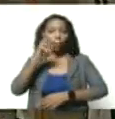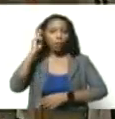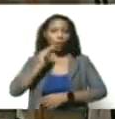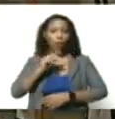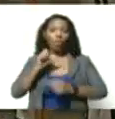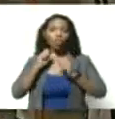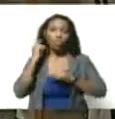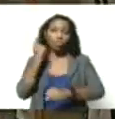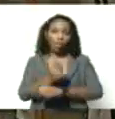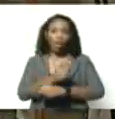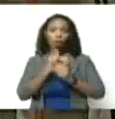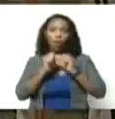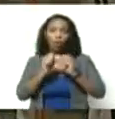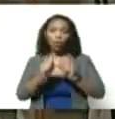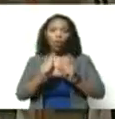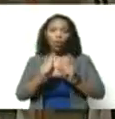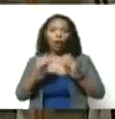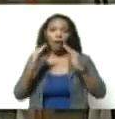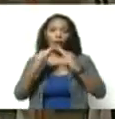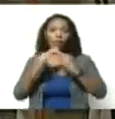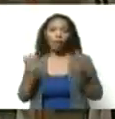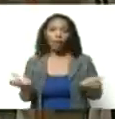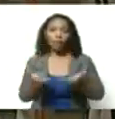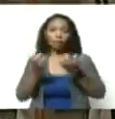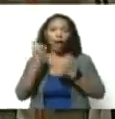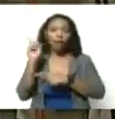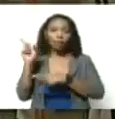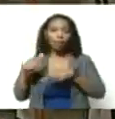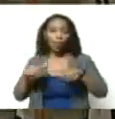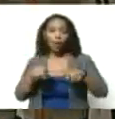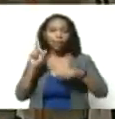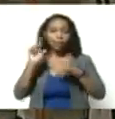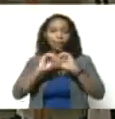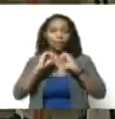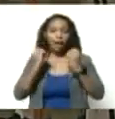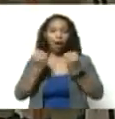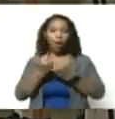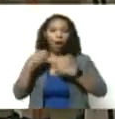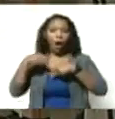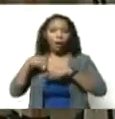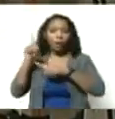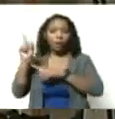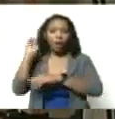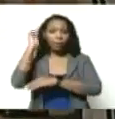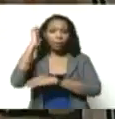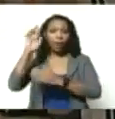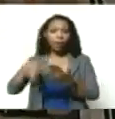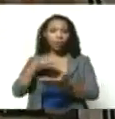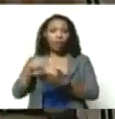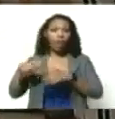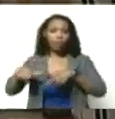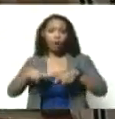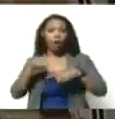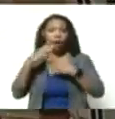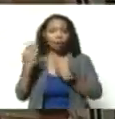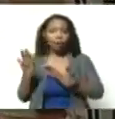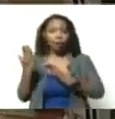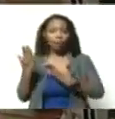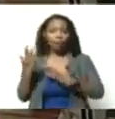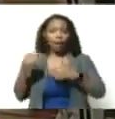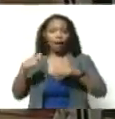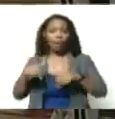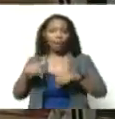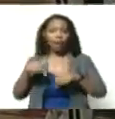continuar. La capilla ardiente en estos espacios de este salón elíptico emblemático tuvo lugar desde